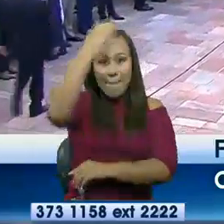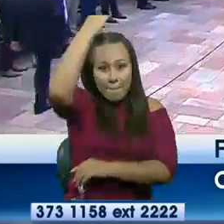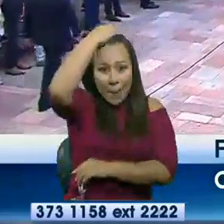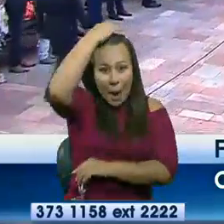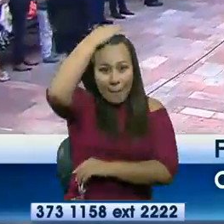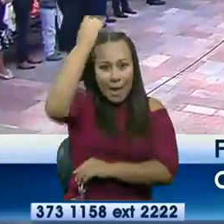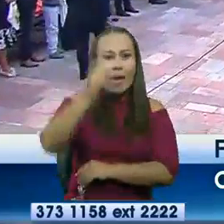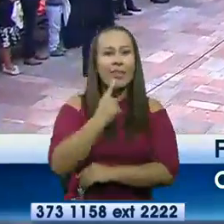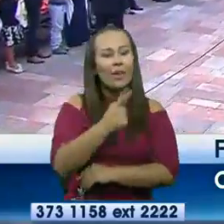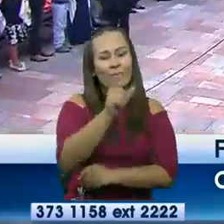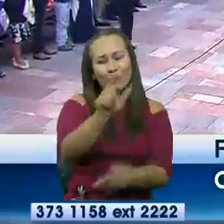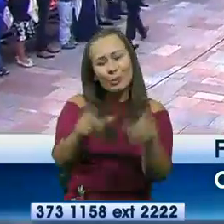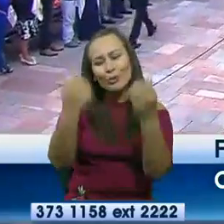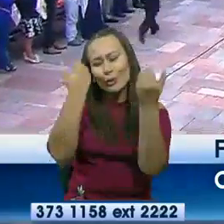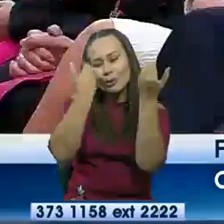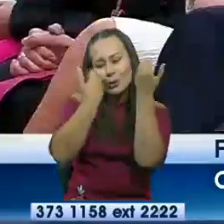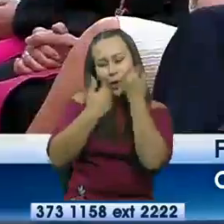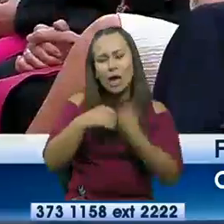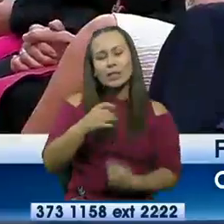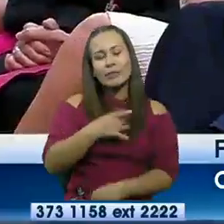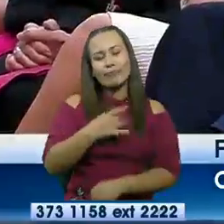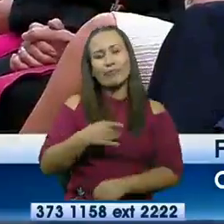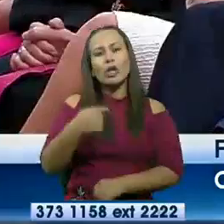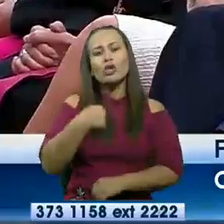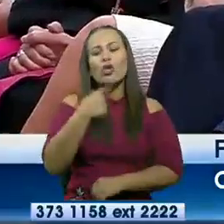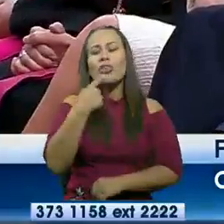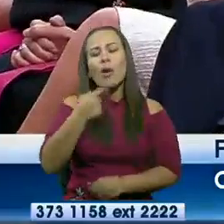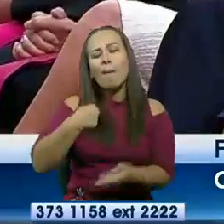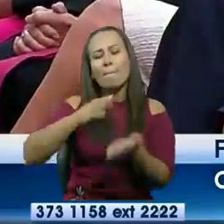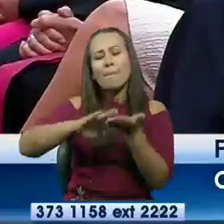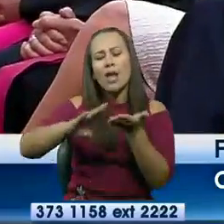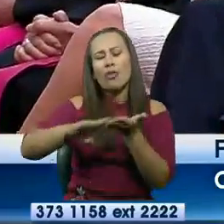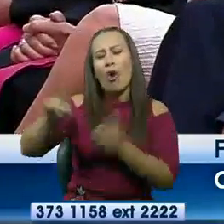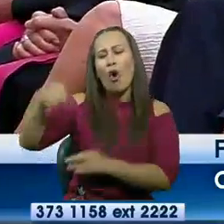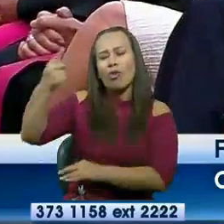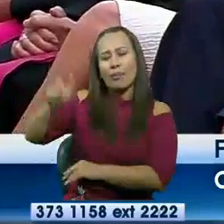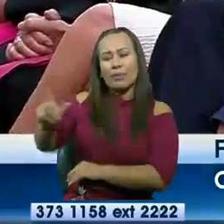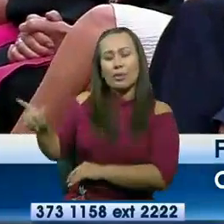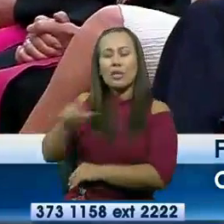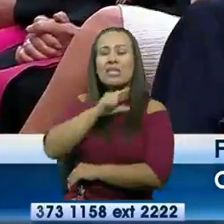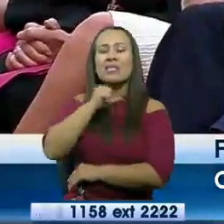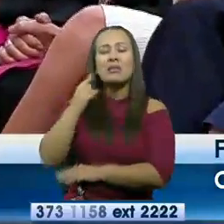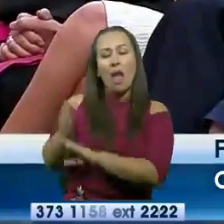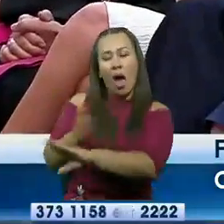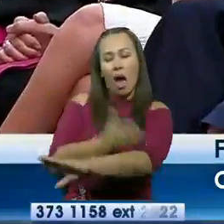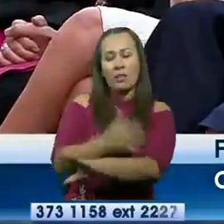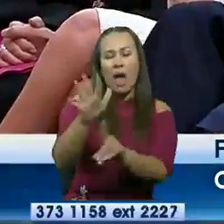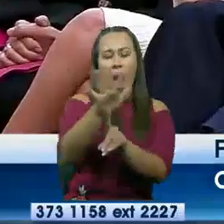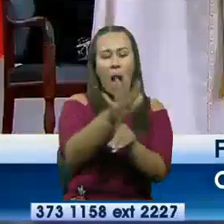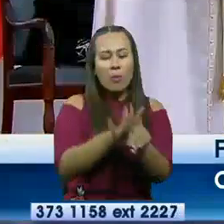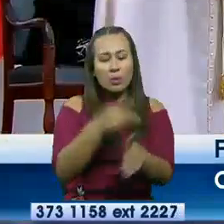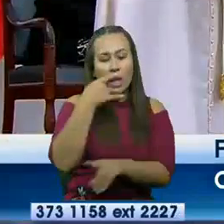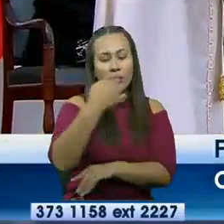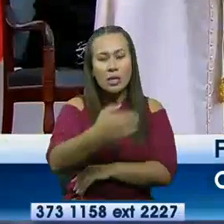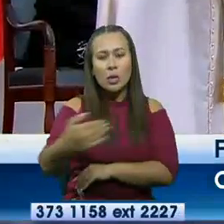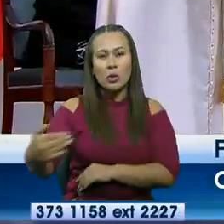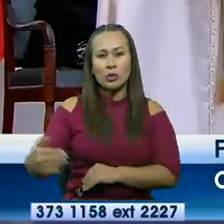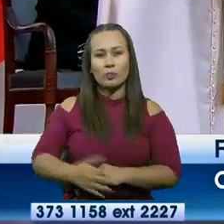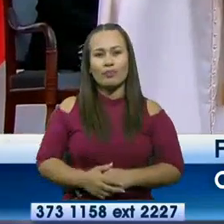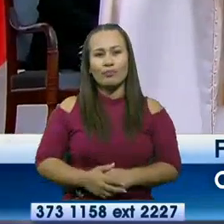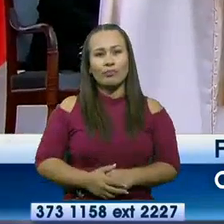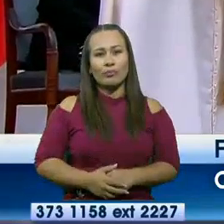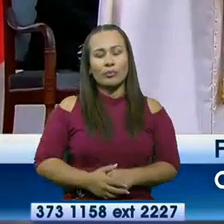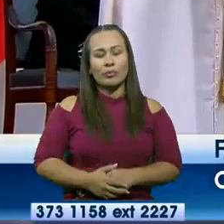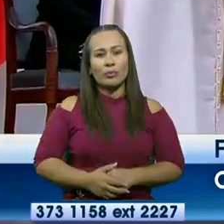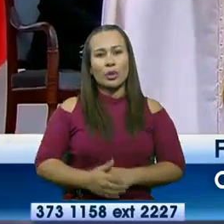calidez de los chilenos y pidió perdón a nombre de la iglesia por los abusos a menores que involucran a religiosos. No